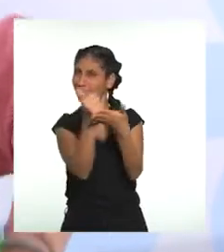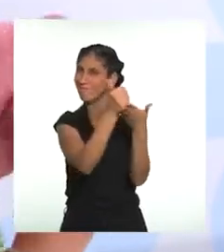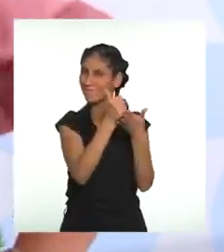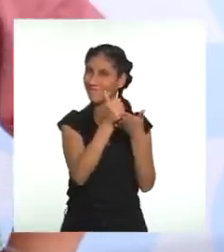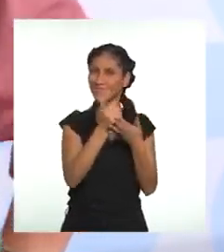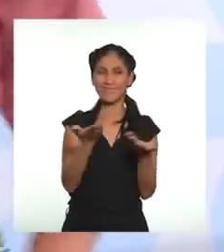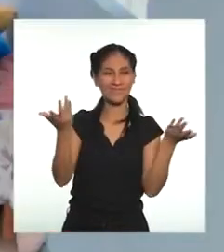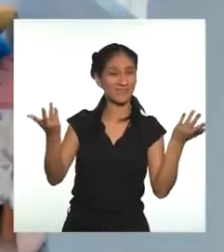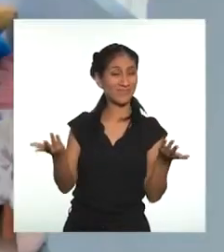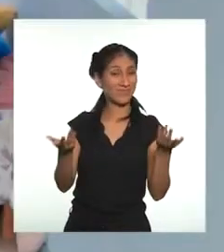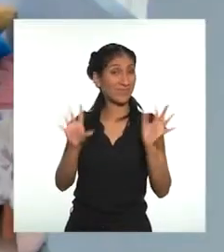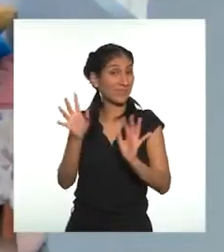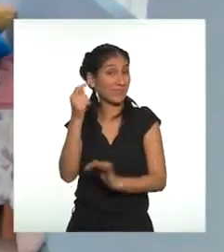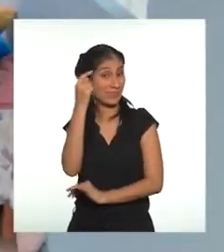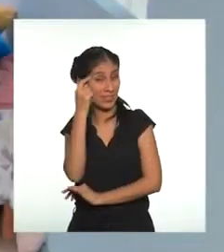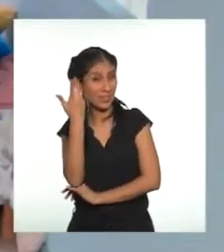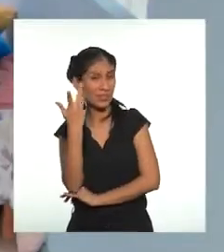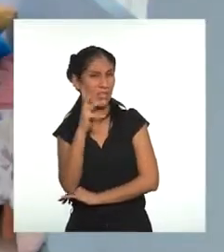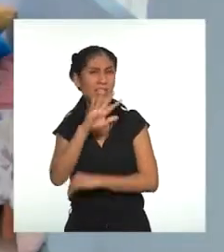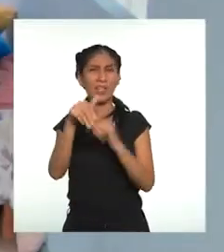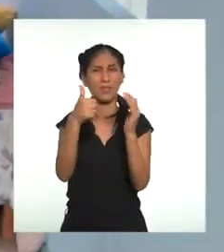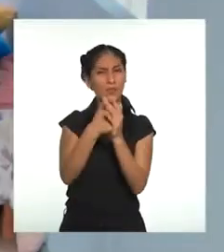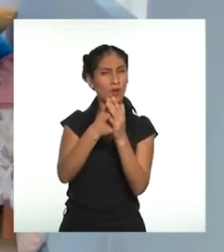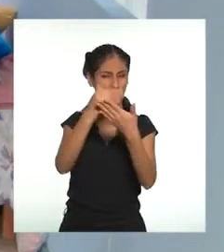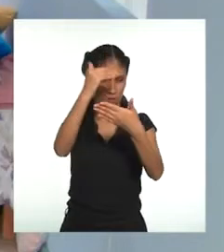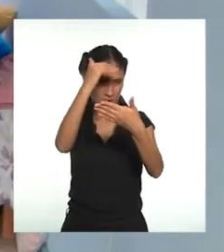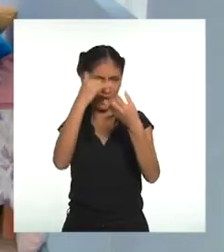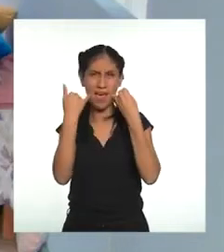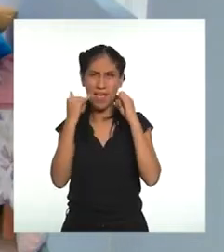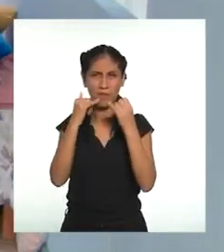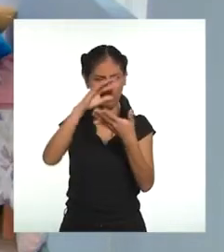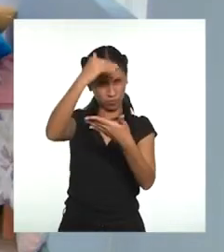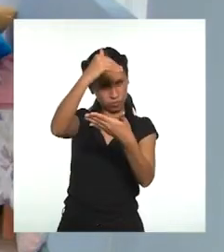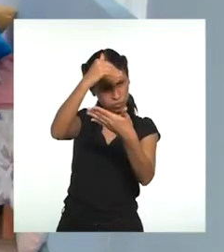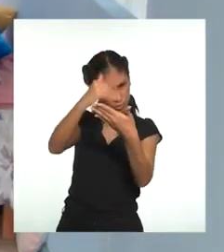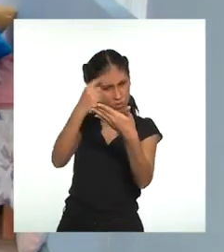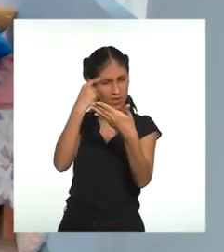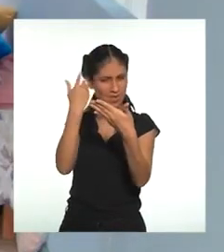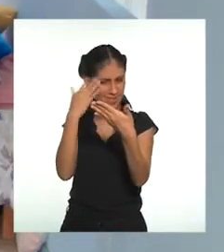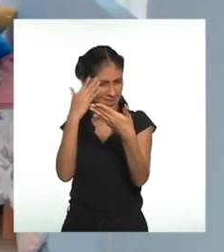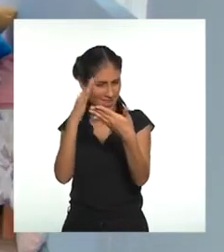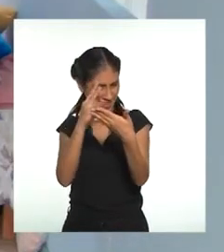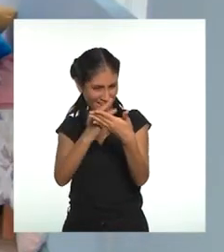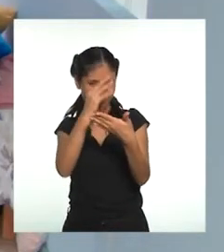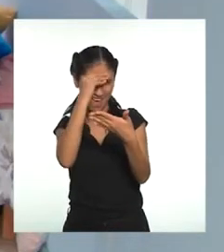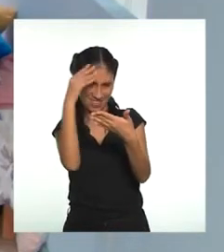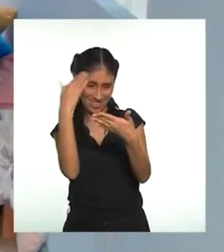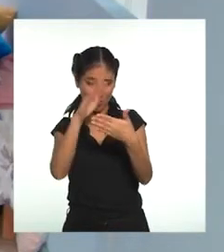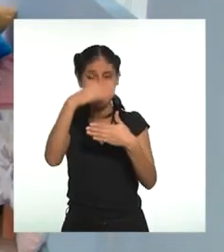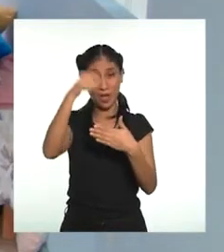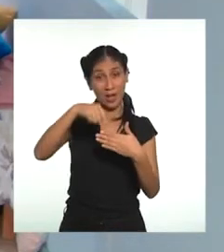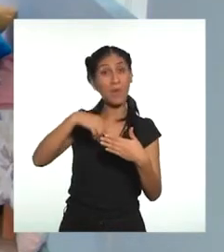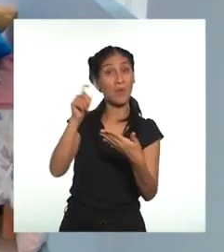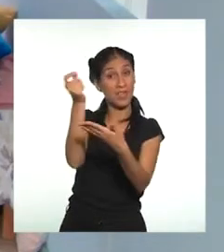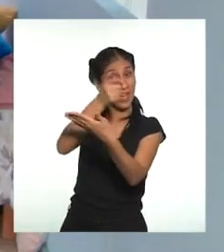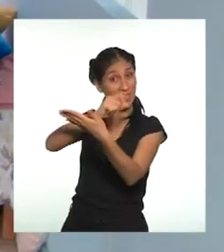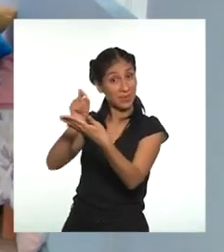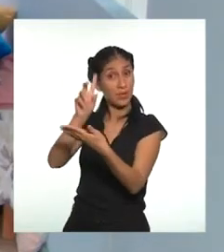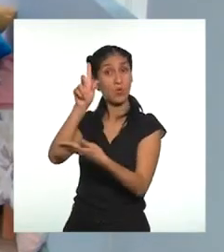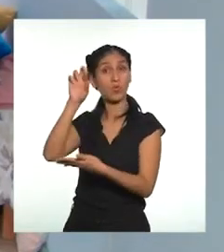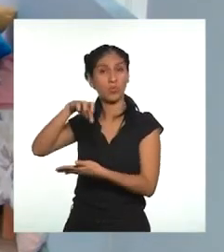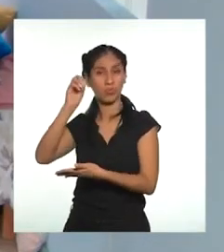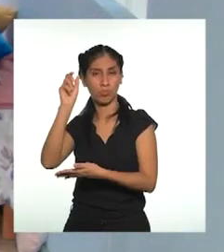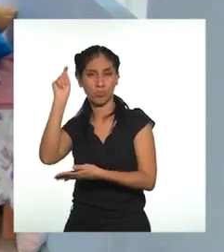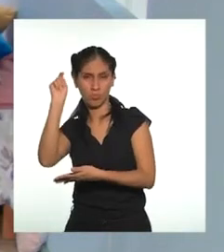brindado. Me parece que he recopilado la información suficiente como para escribir un post para mi amigo Guillermo, que refleje